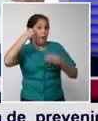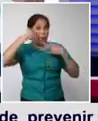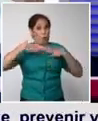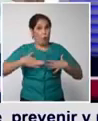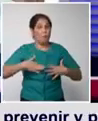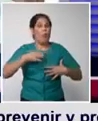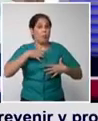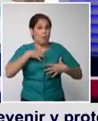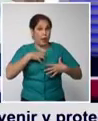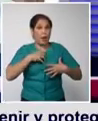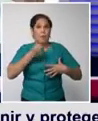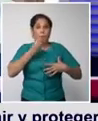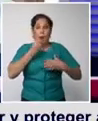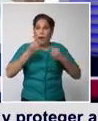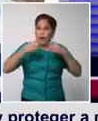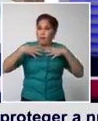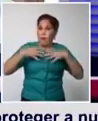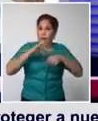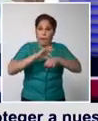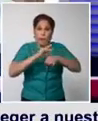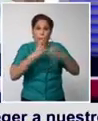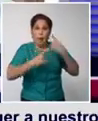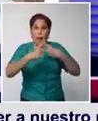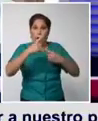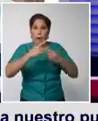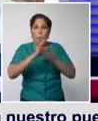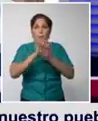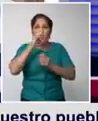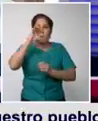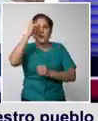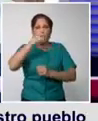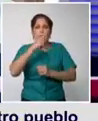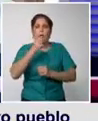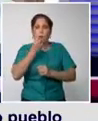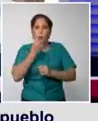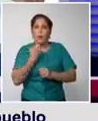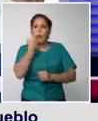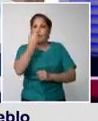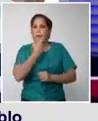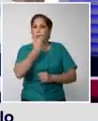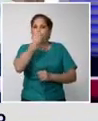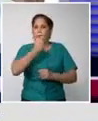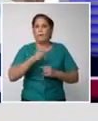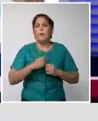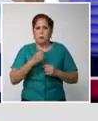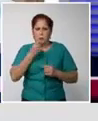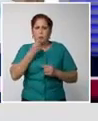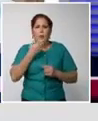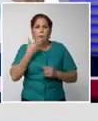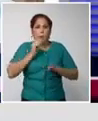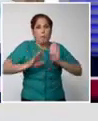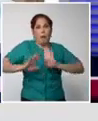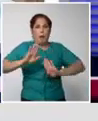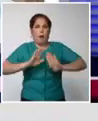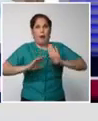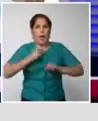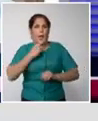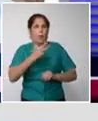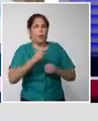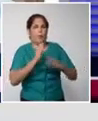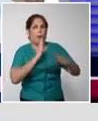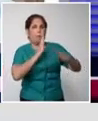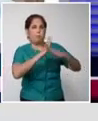capacidad inhibitoria de los títulos de anticuerpos a más del 80-90%, y tienen por tanto también respuesta